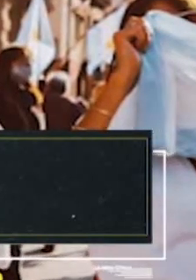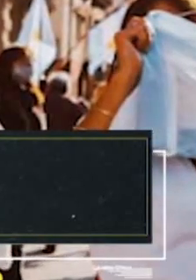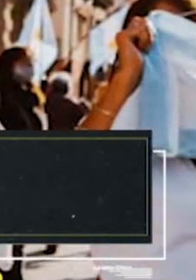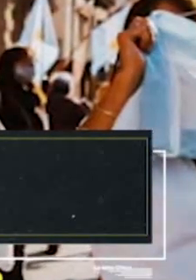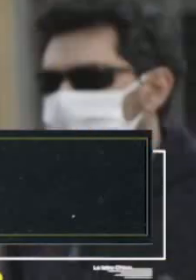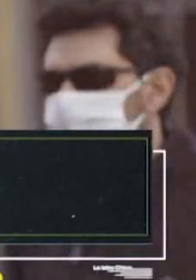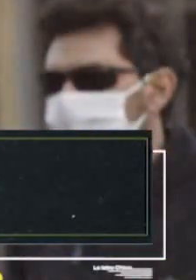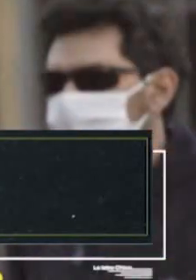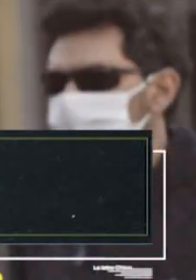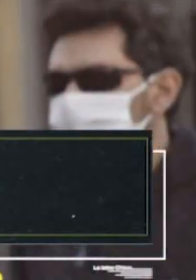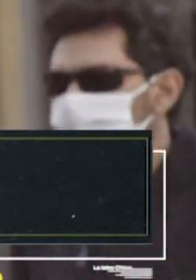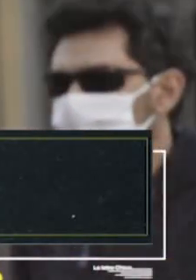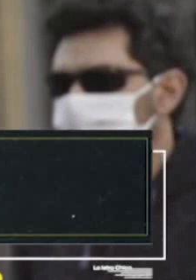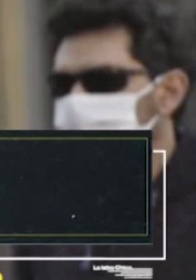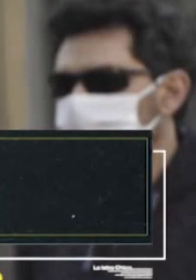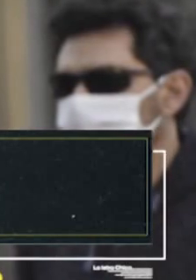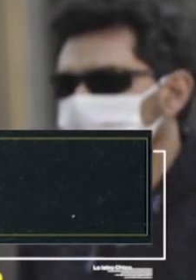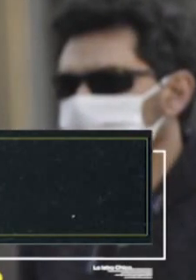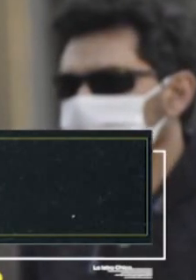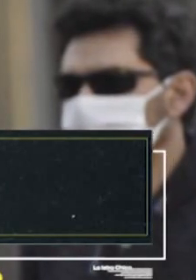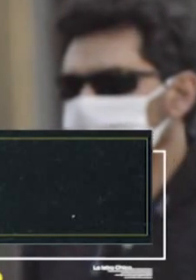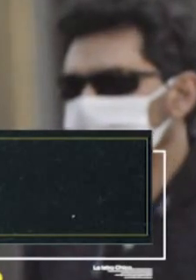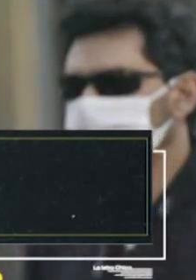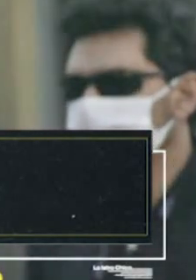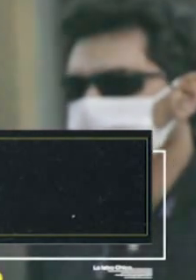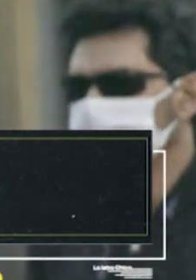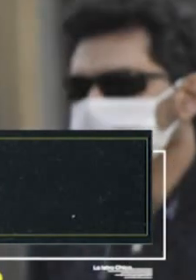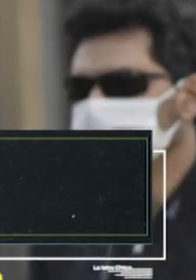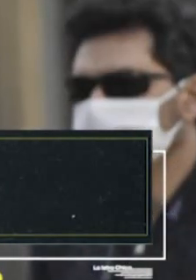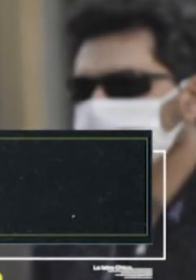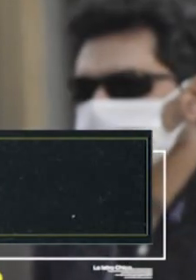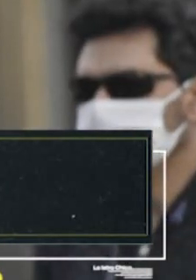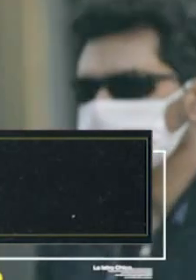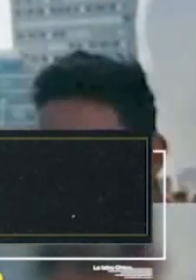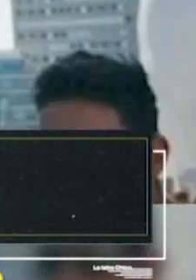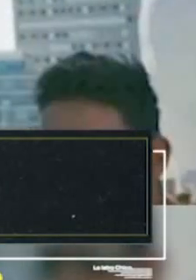antipueblo. Y antes antiperonista.